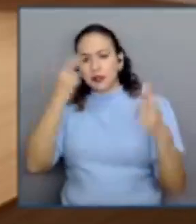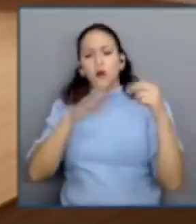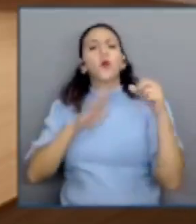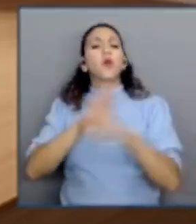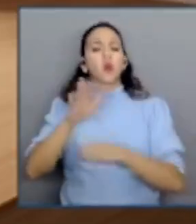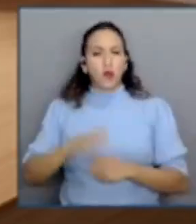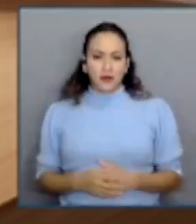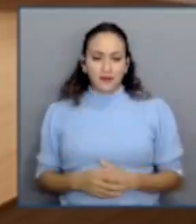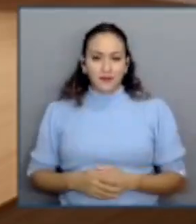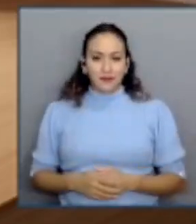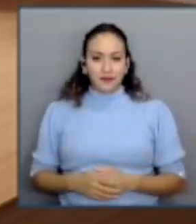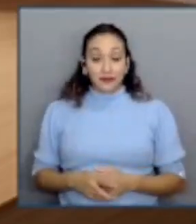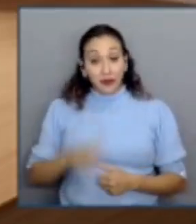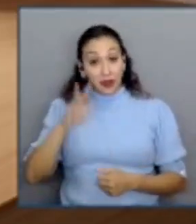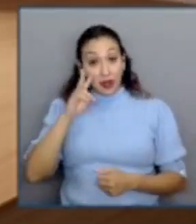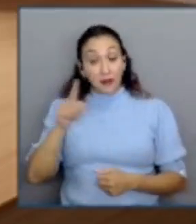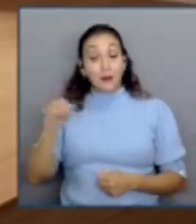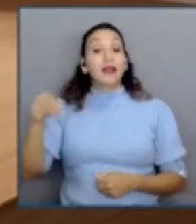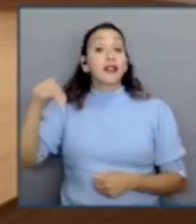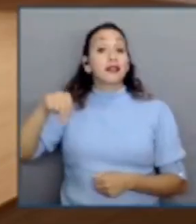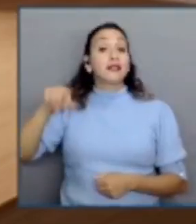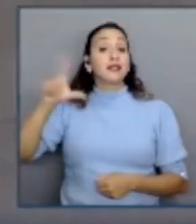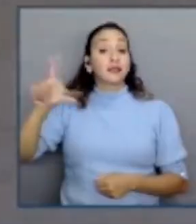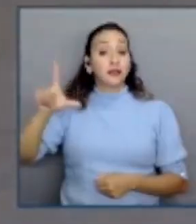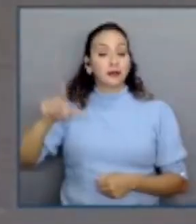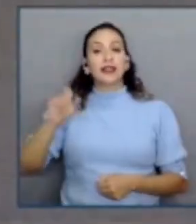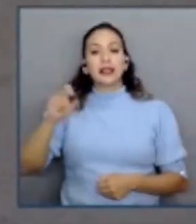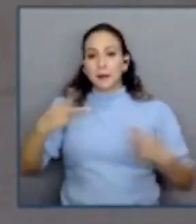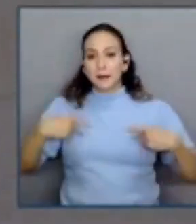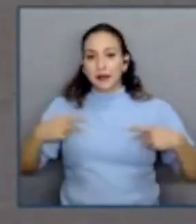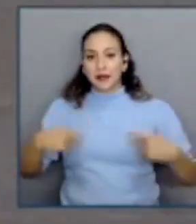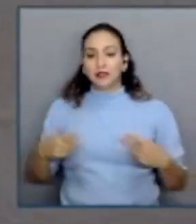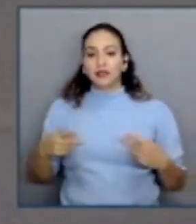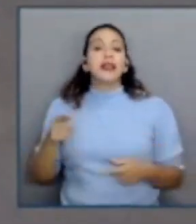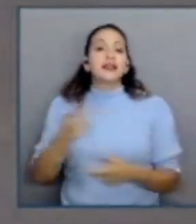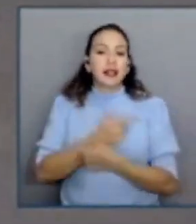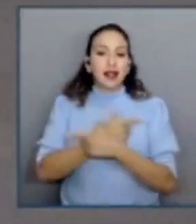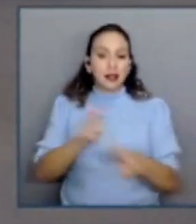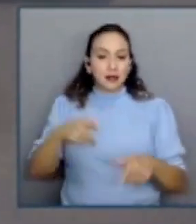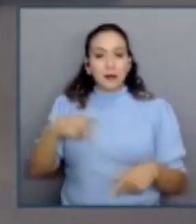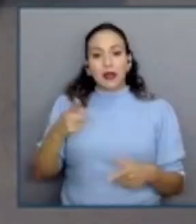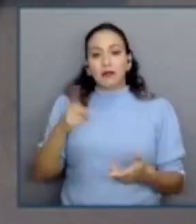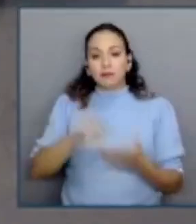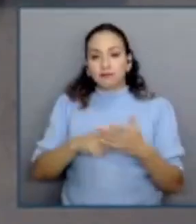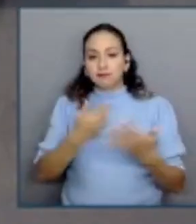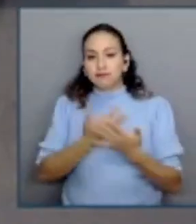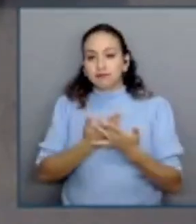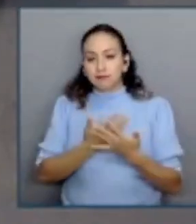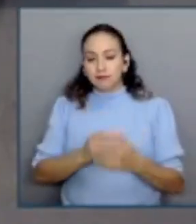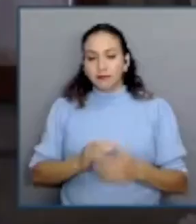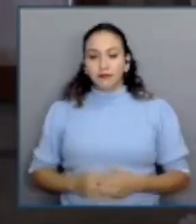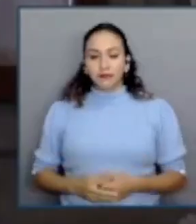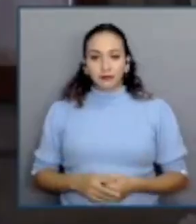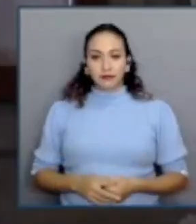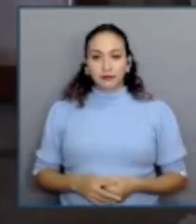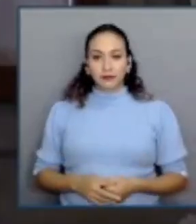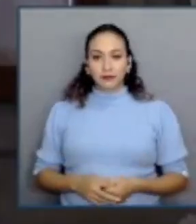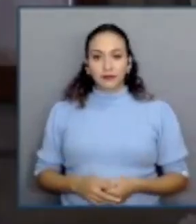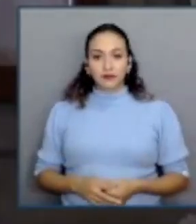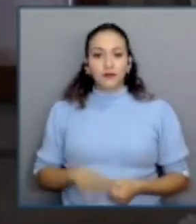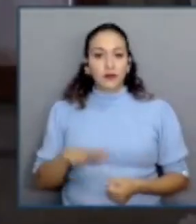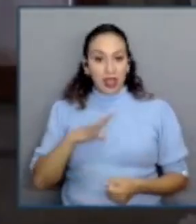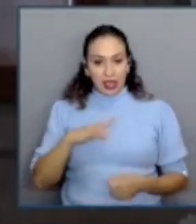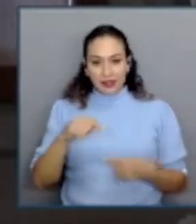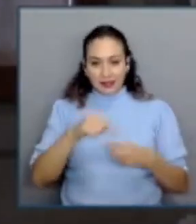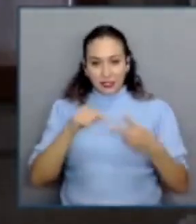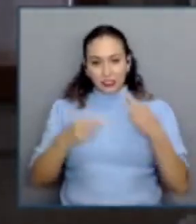sentencia en Nuevo León y libertad condicional. De la lista de asuntos que resolverían las salas de la Corte en su